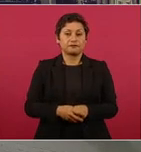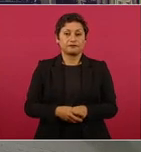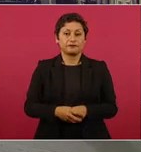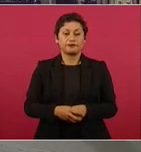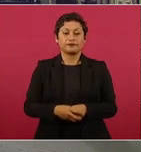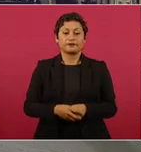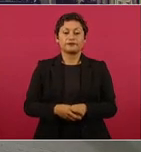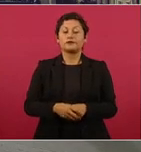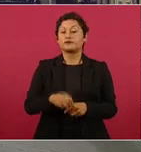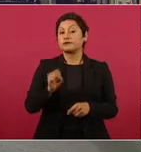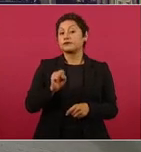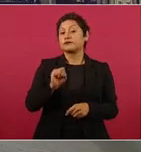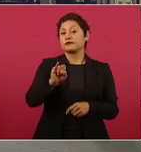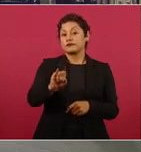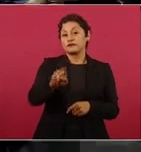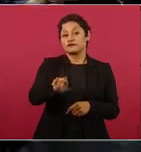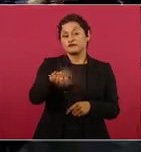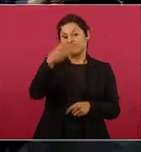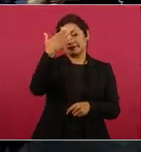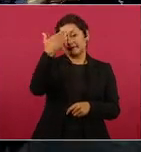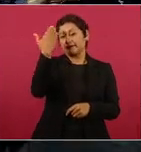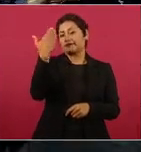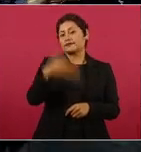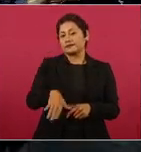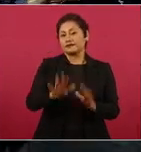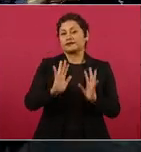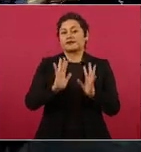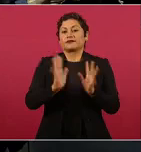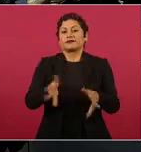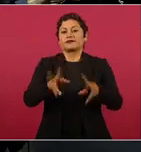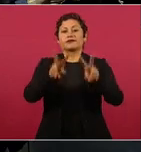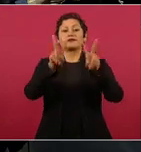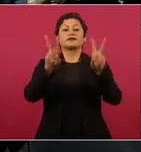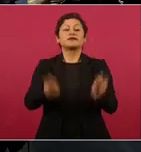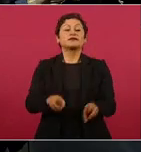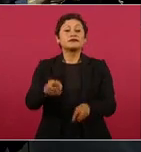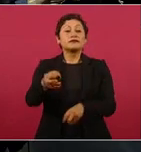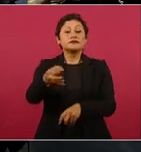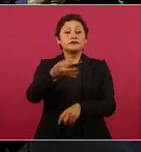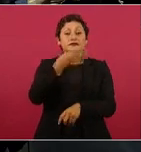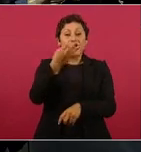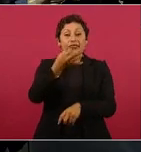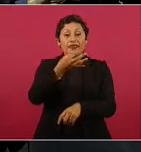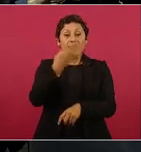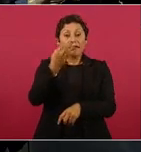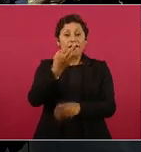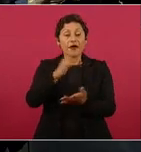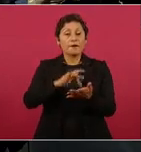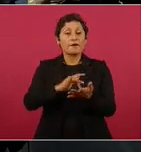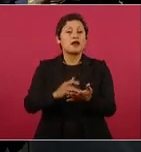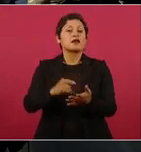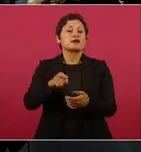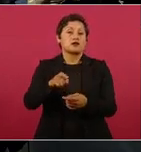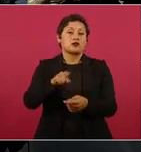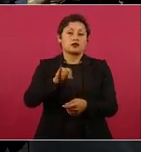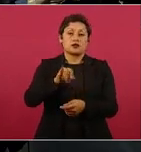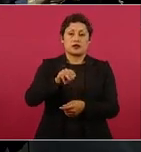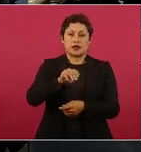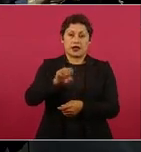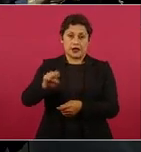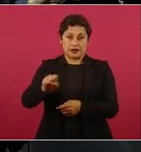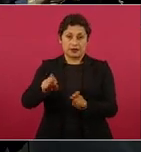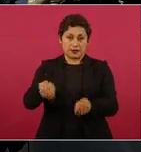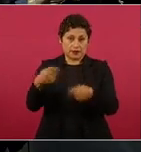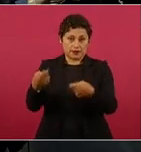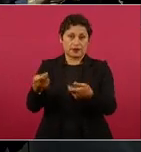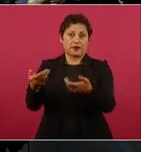Sí, como ustedes saben, los medicamentos que se adquieren en el seguro son de los contratos